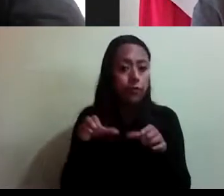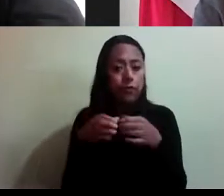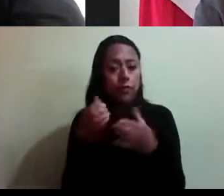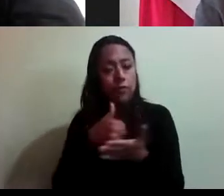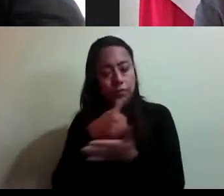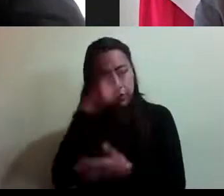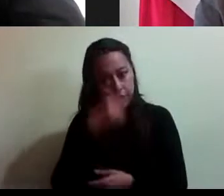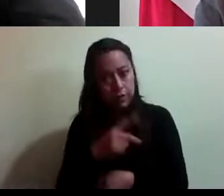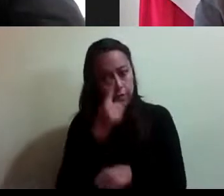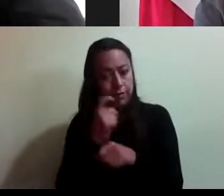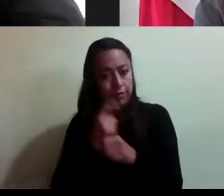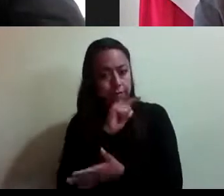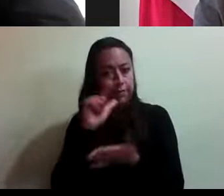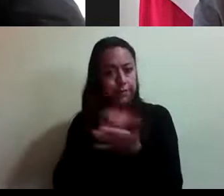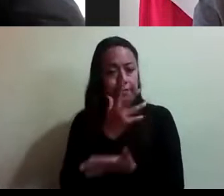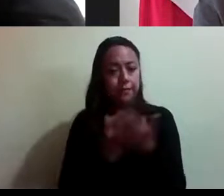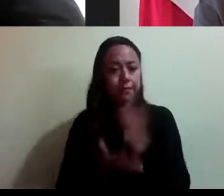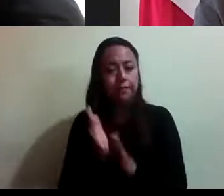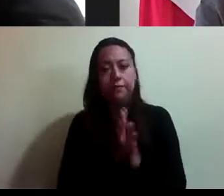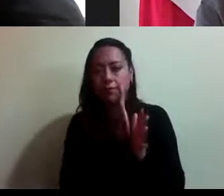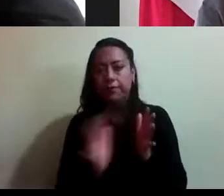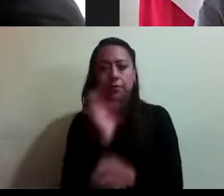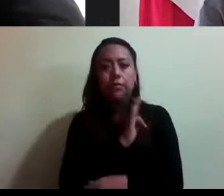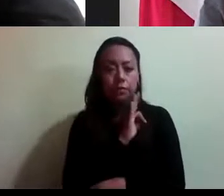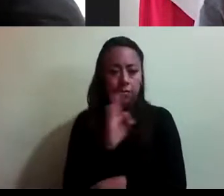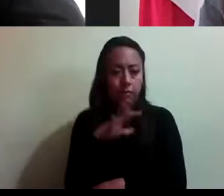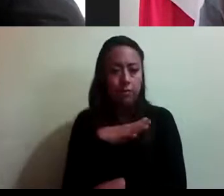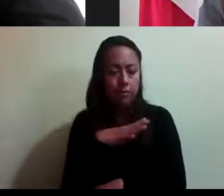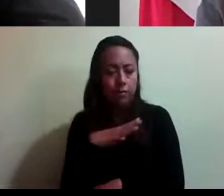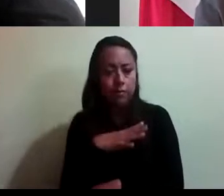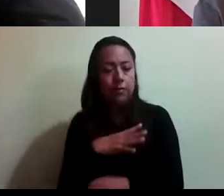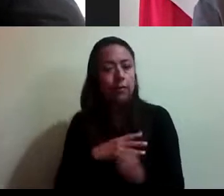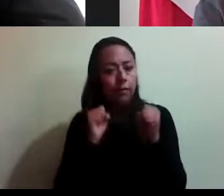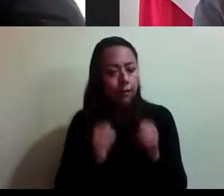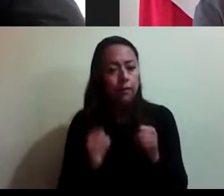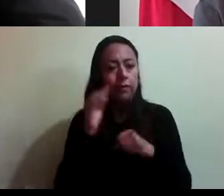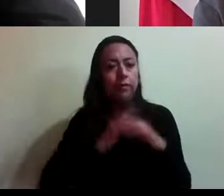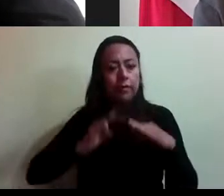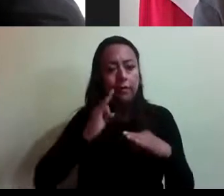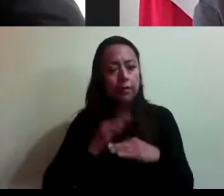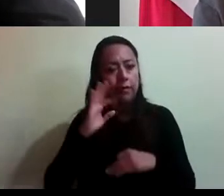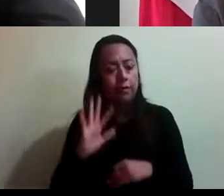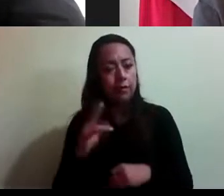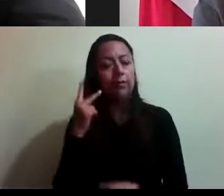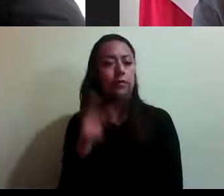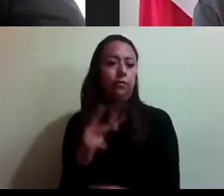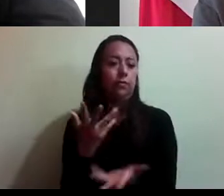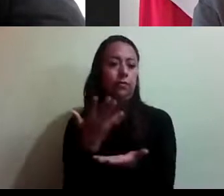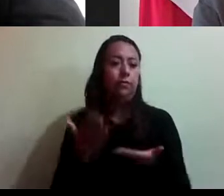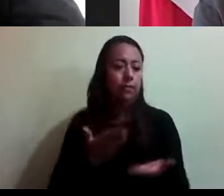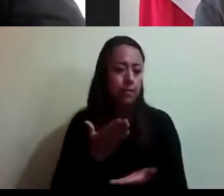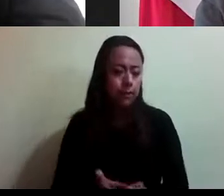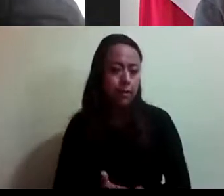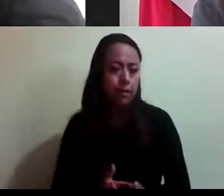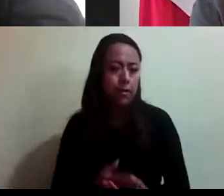la primera legislatura, puedan tener garantizadas todas sus aportaciones en los términos en las que hoy las